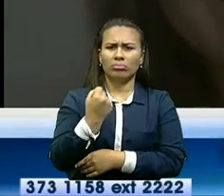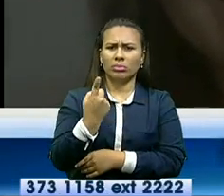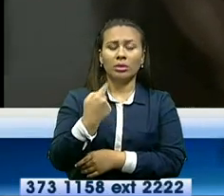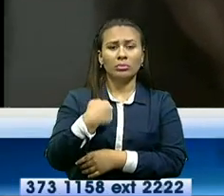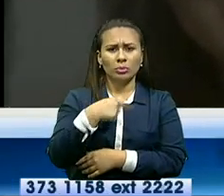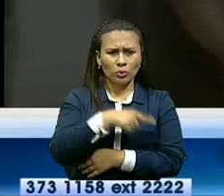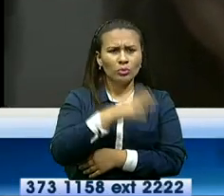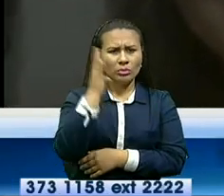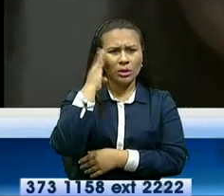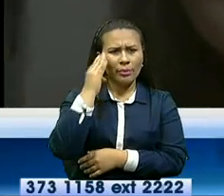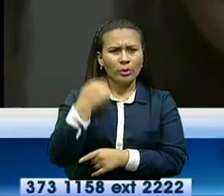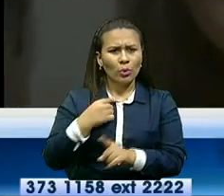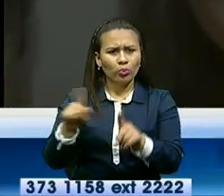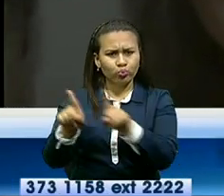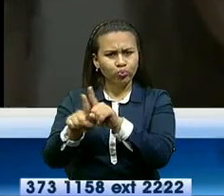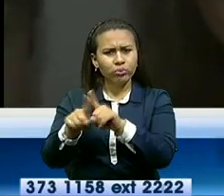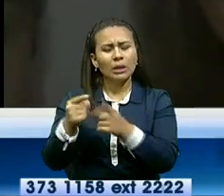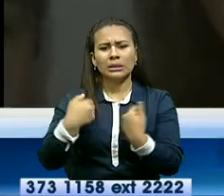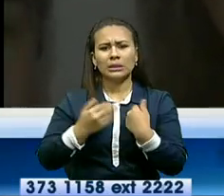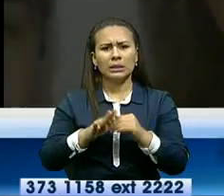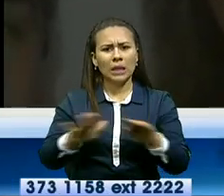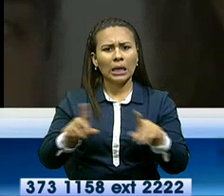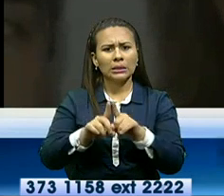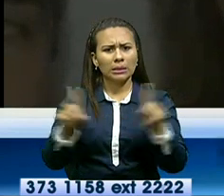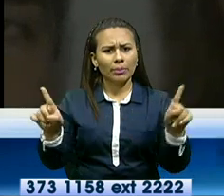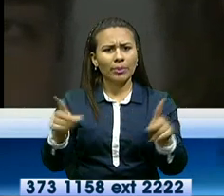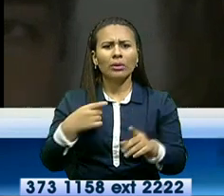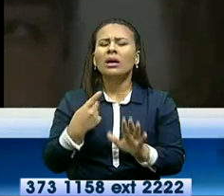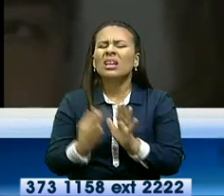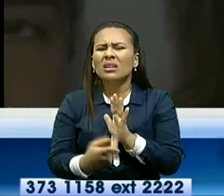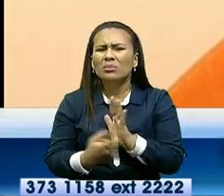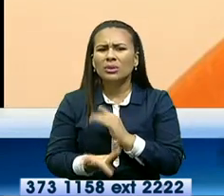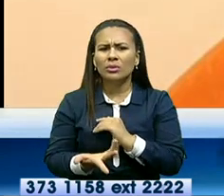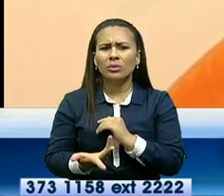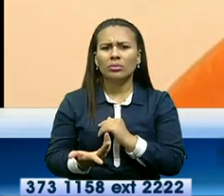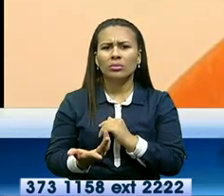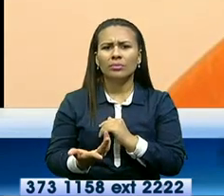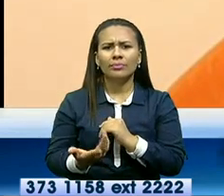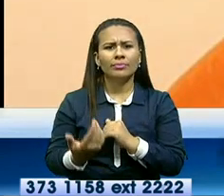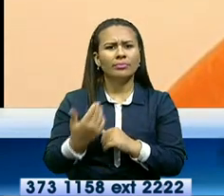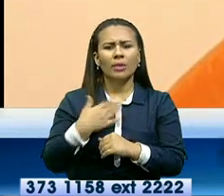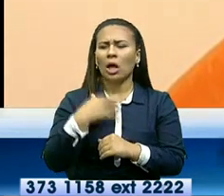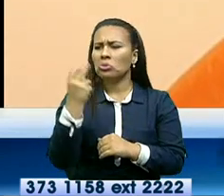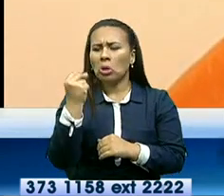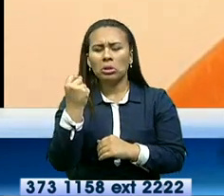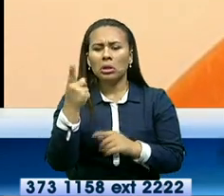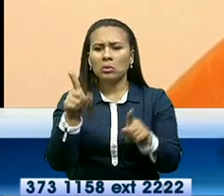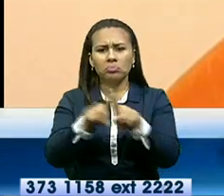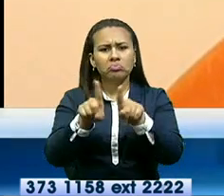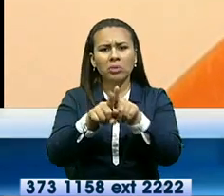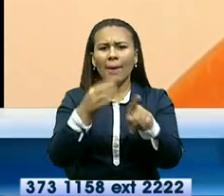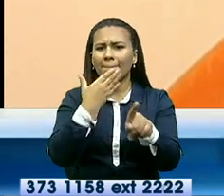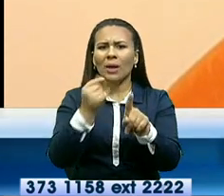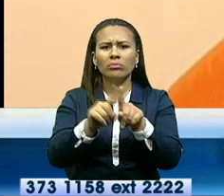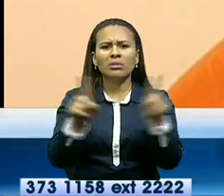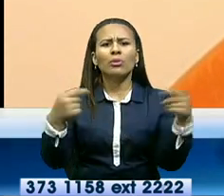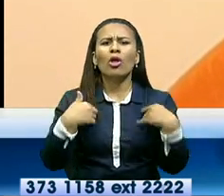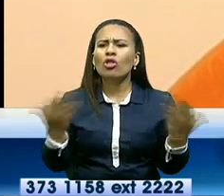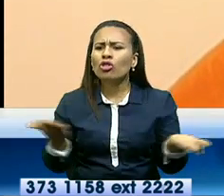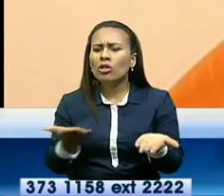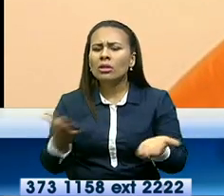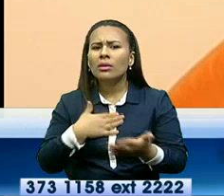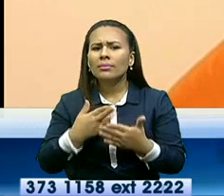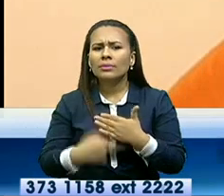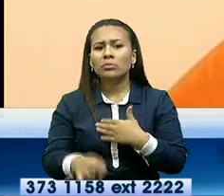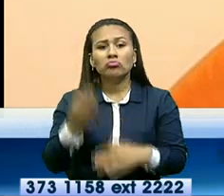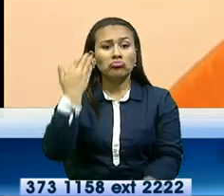estoy con Lyndon, ya me separé. Le digo, ¿y qué pasó? No, dice, ya no nos entendíamos, así que me separé. Le digo, ¿y dónde está mi hijo?